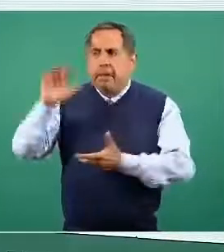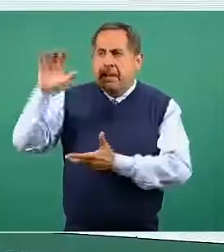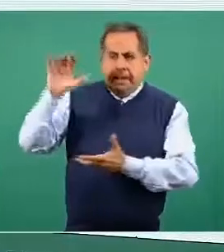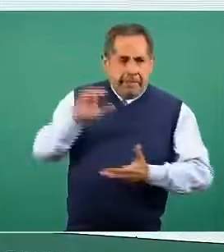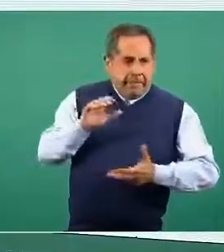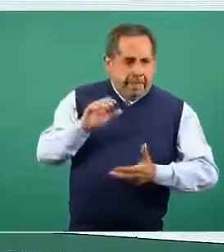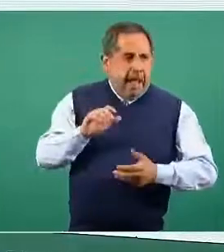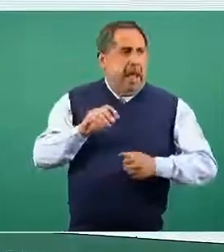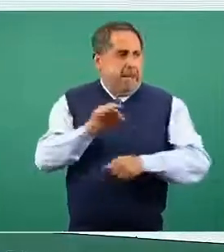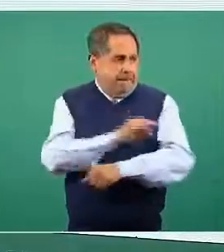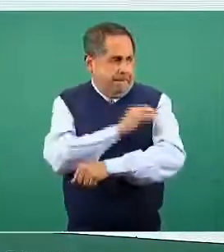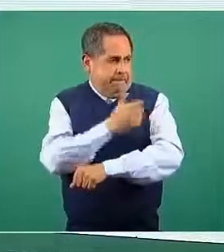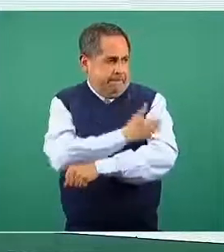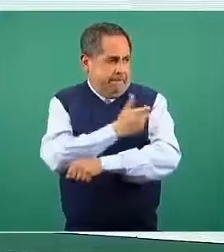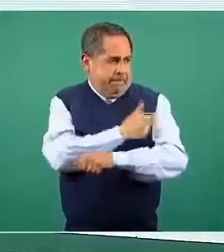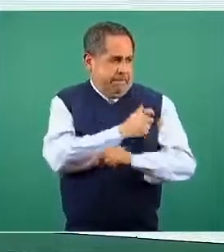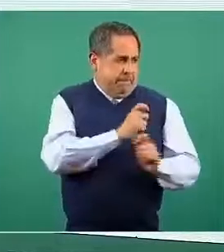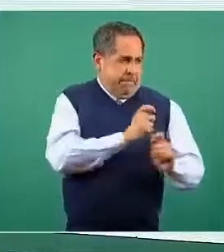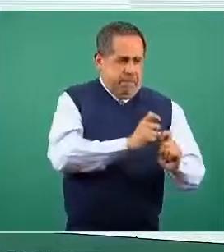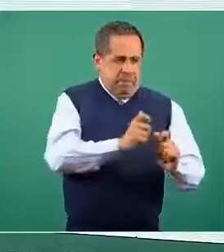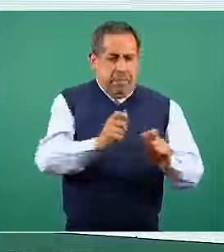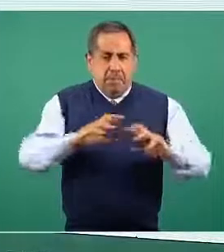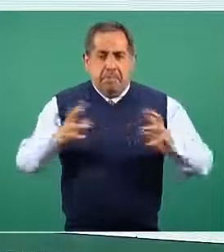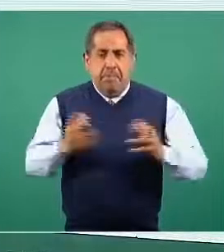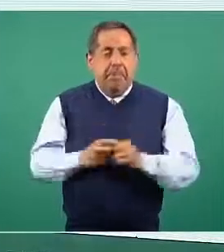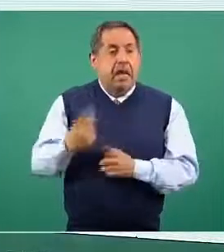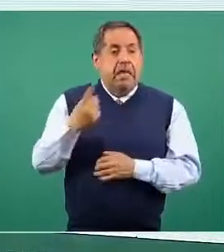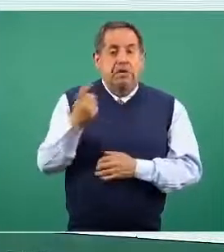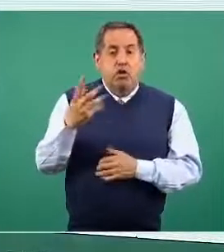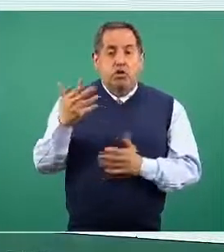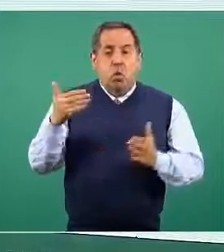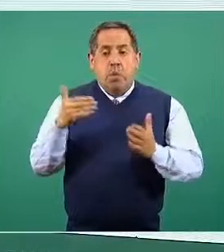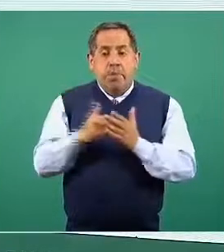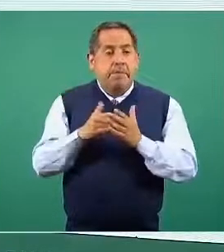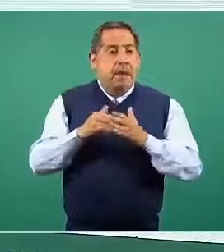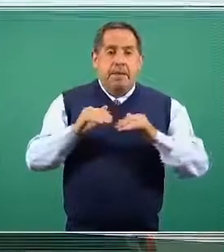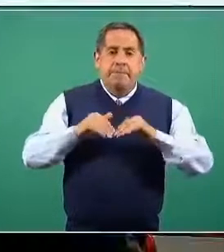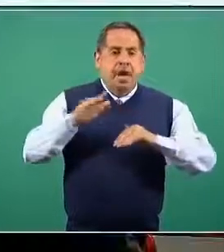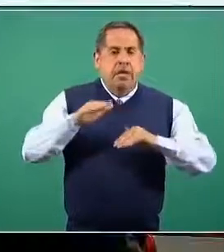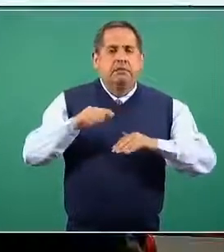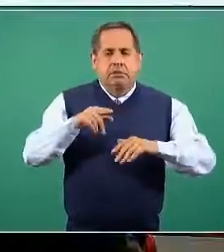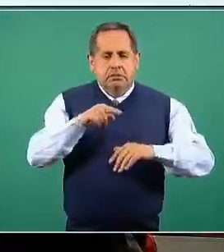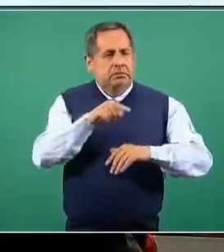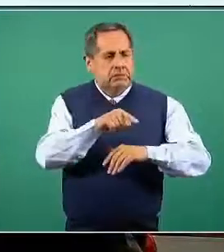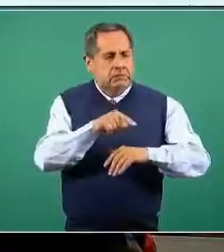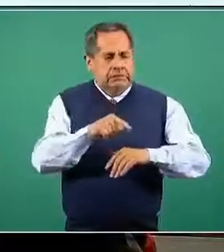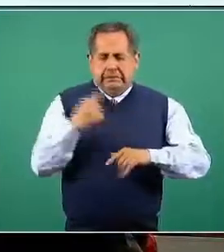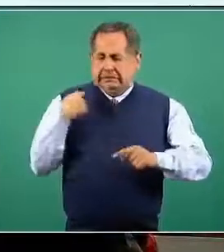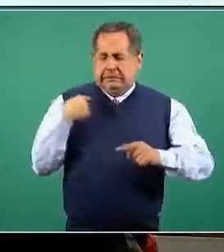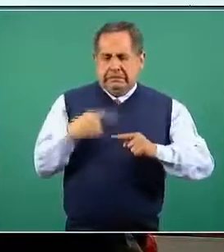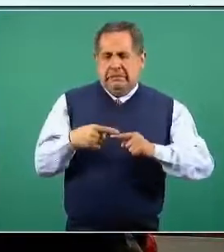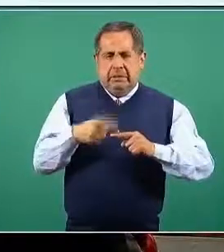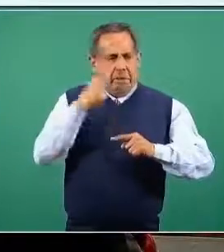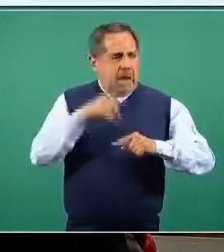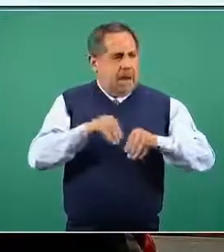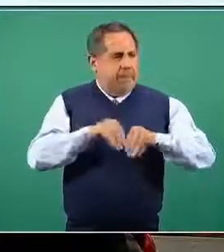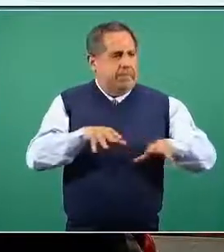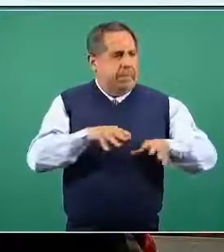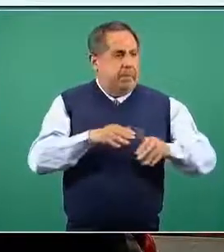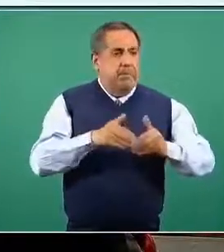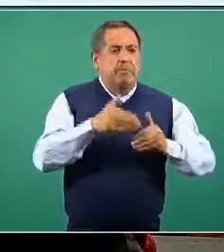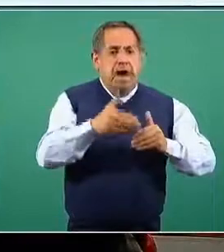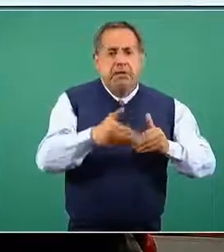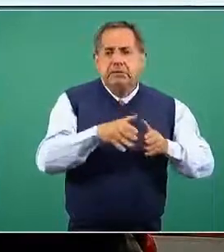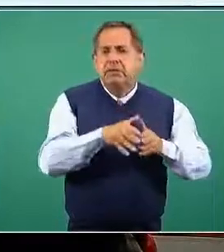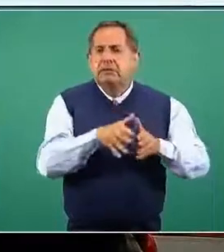tener aplicaciones muy aceleradas, 150,000 dosis en el primero de estos días de la fase de expansión, todo esto